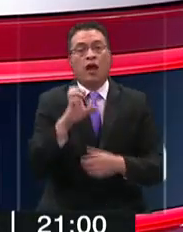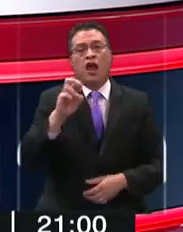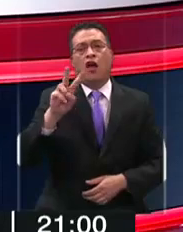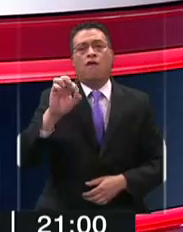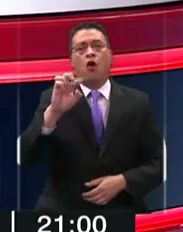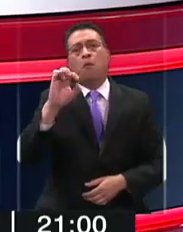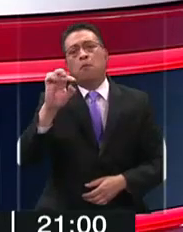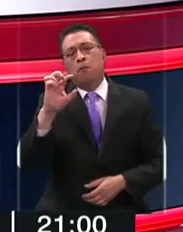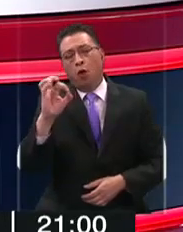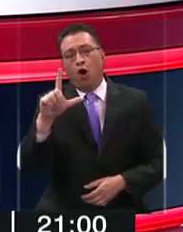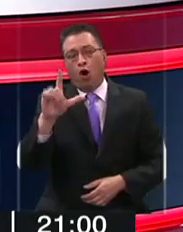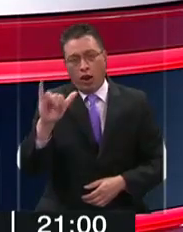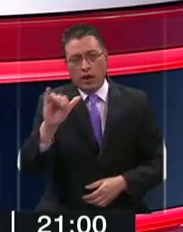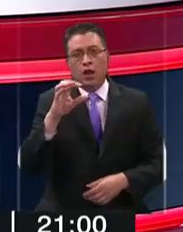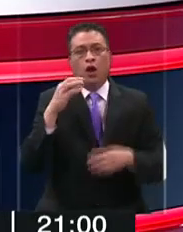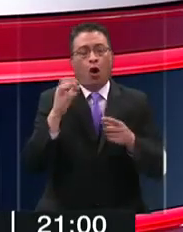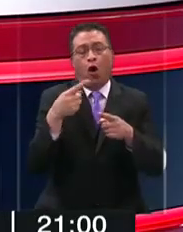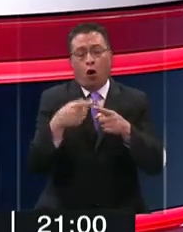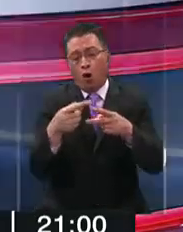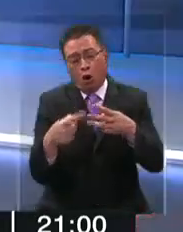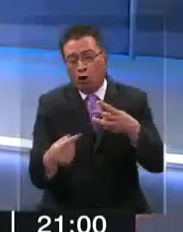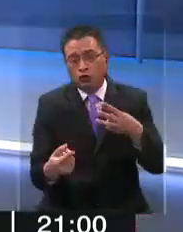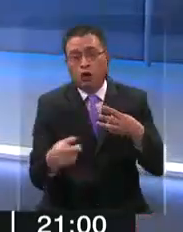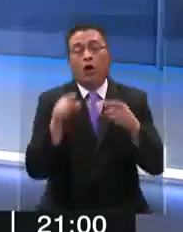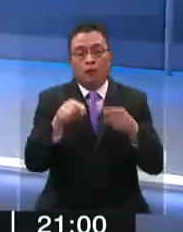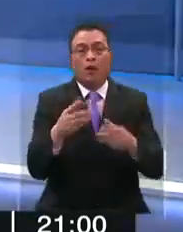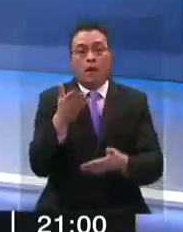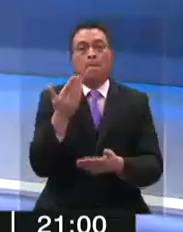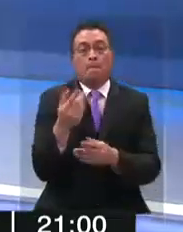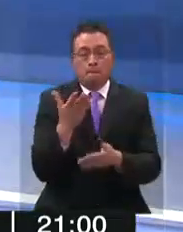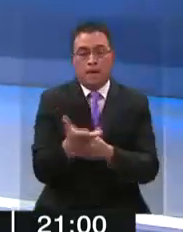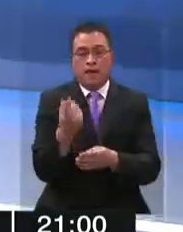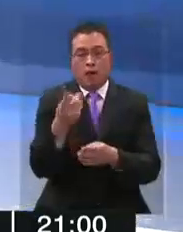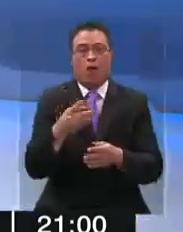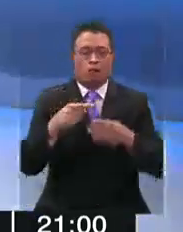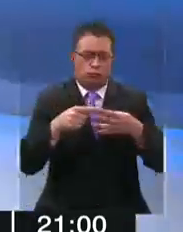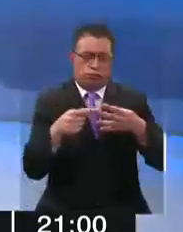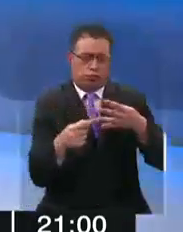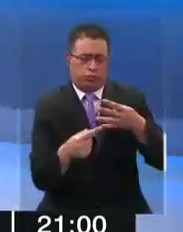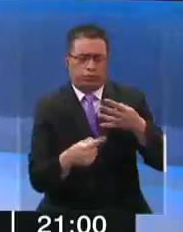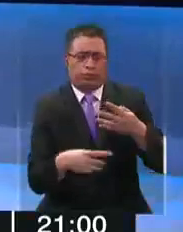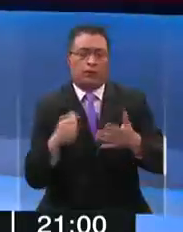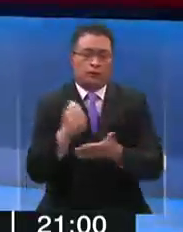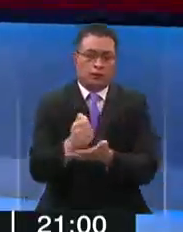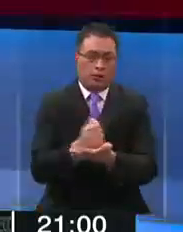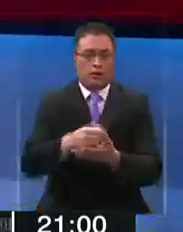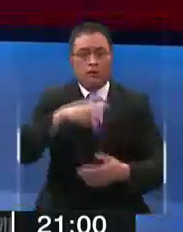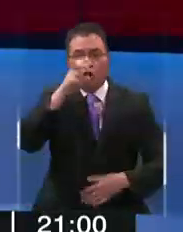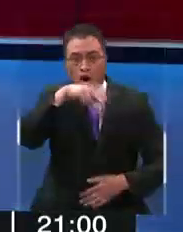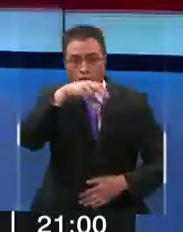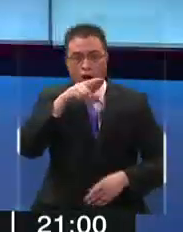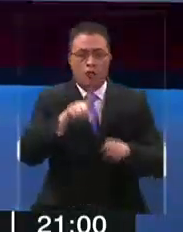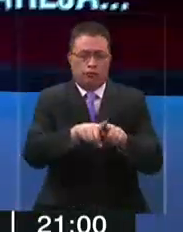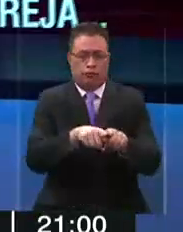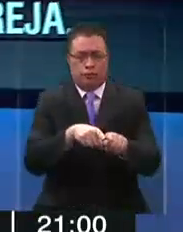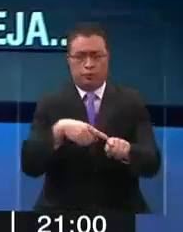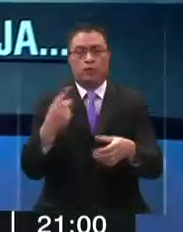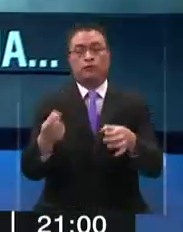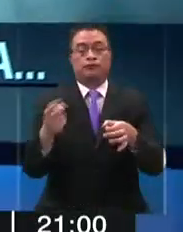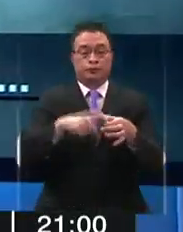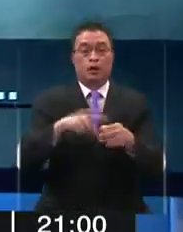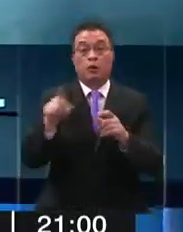Evópoli, Revolución Democrática o Ciudadanos, se exige un engorroso procedimiento ante notario, para reinscribirse en cambio en